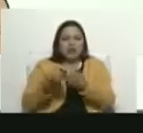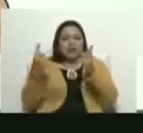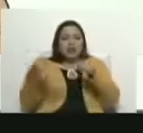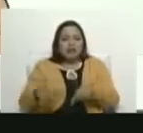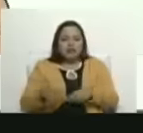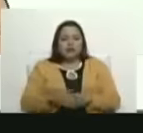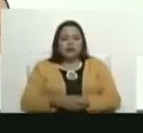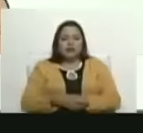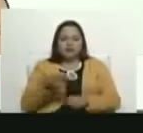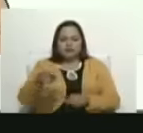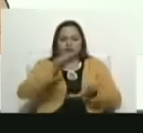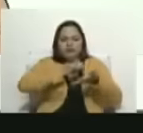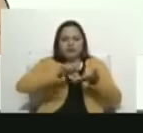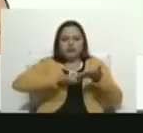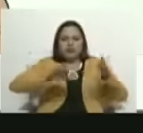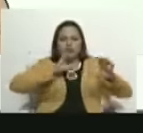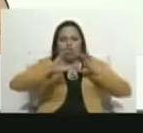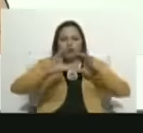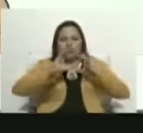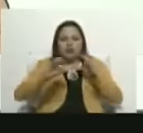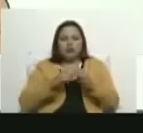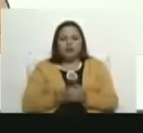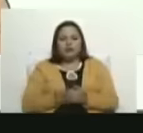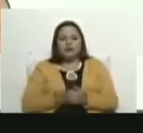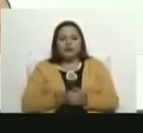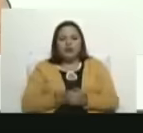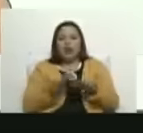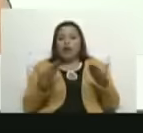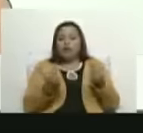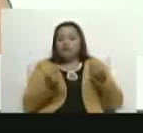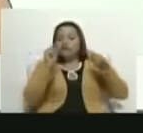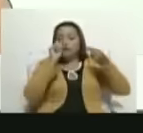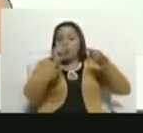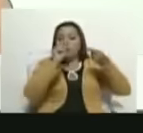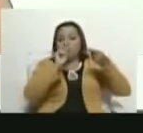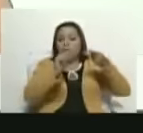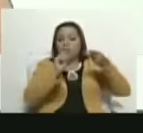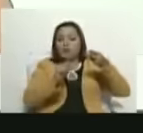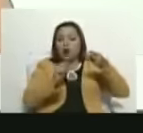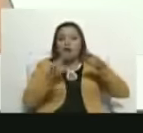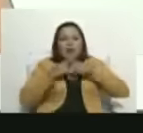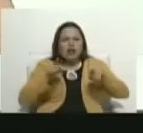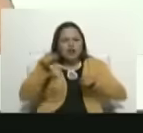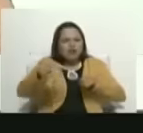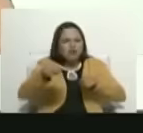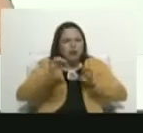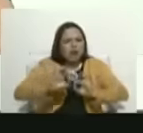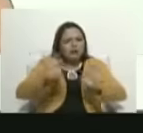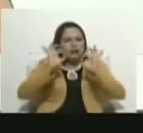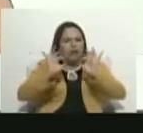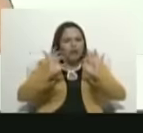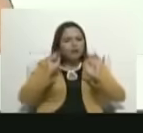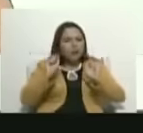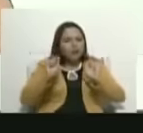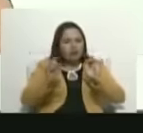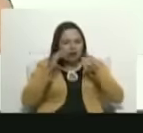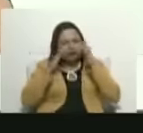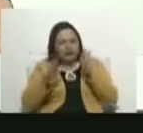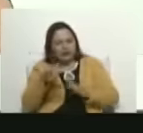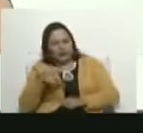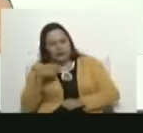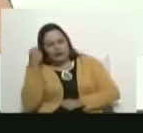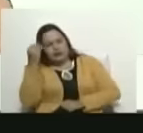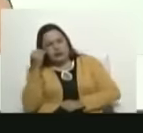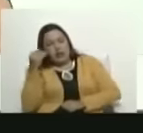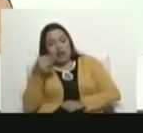ese comunicado hay varios puntos, pero hay un comunicado, hay un punto que llama la atención